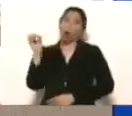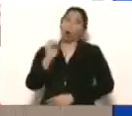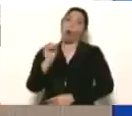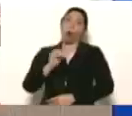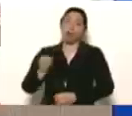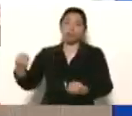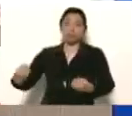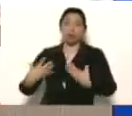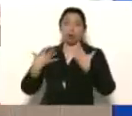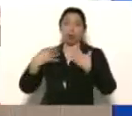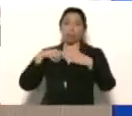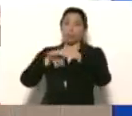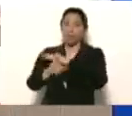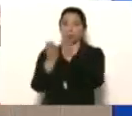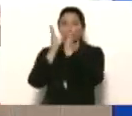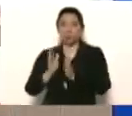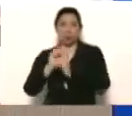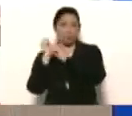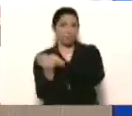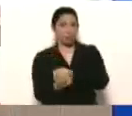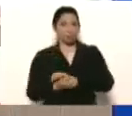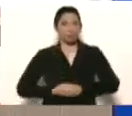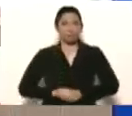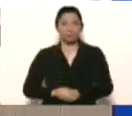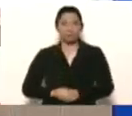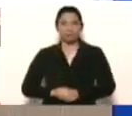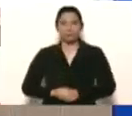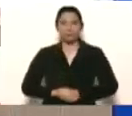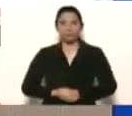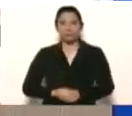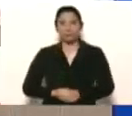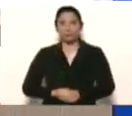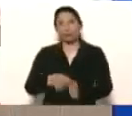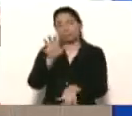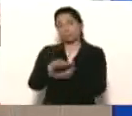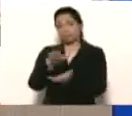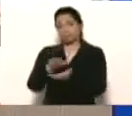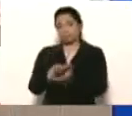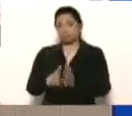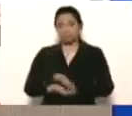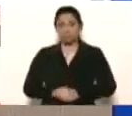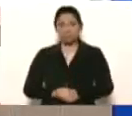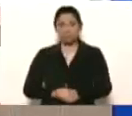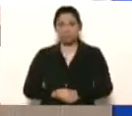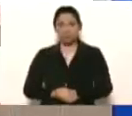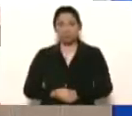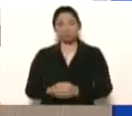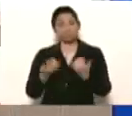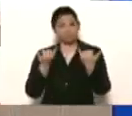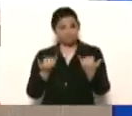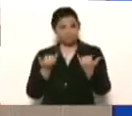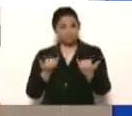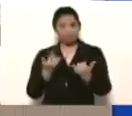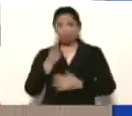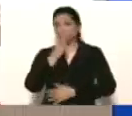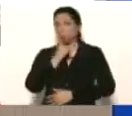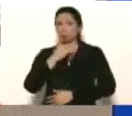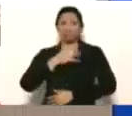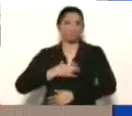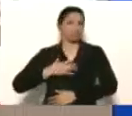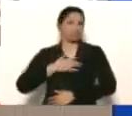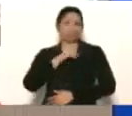se contagió en la academia de béisbol en pedro gonzález está en este momento asintomático